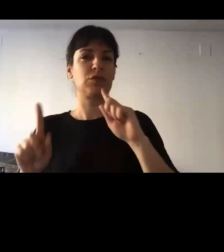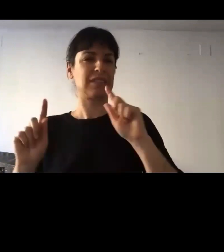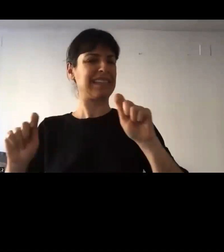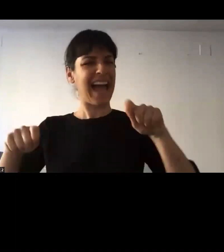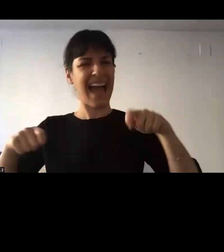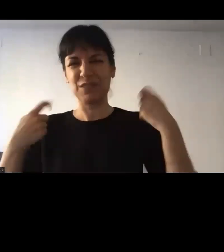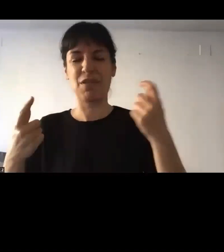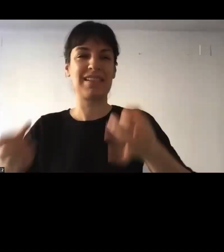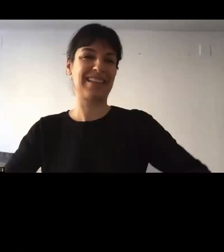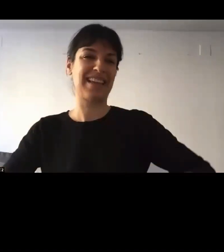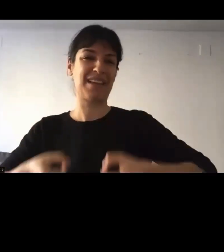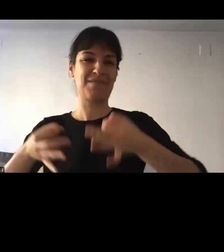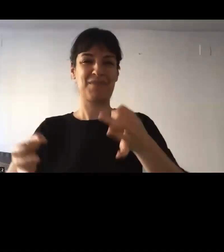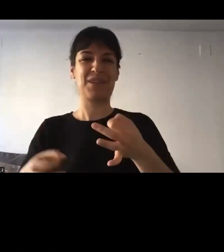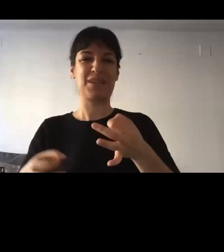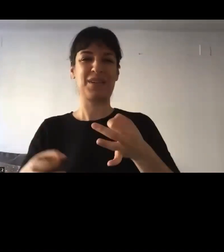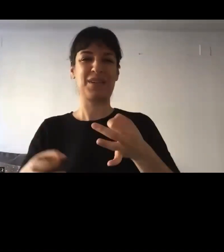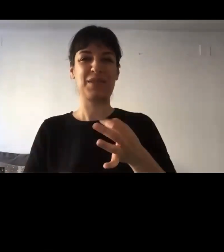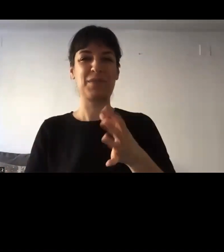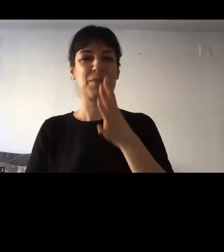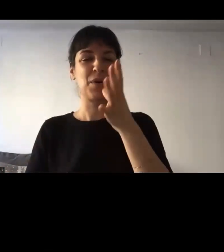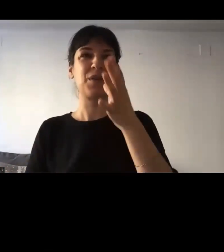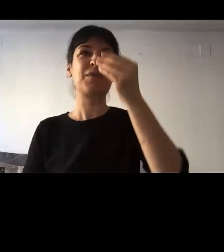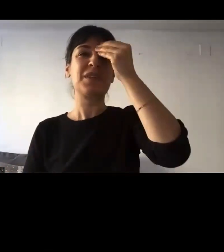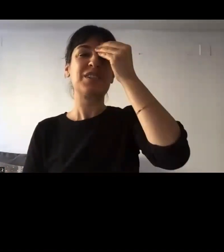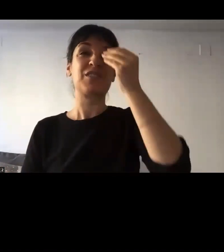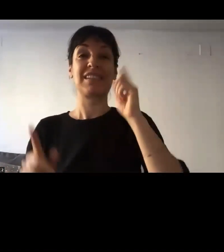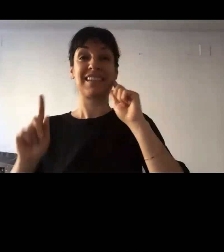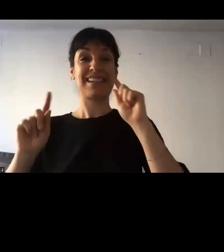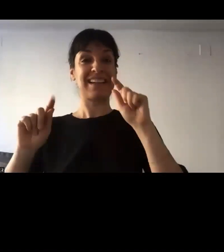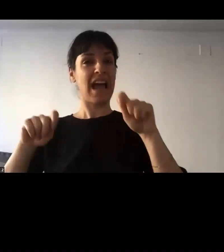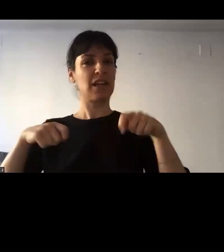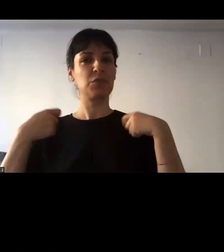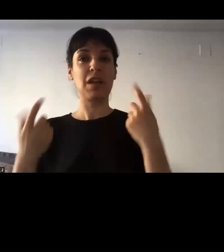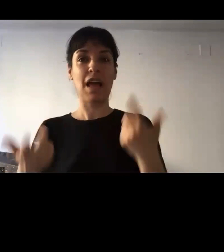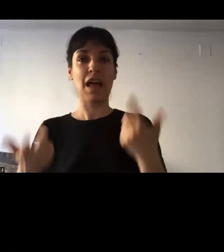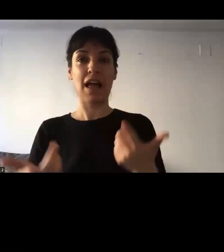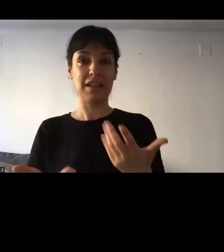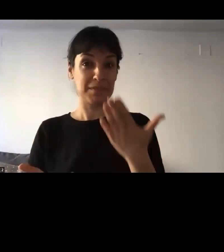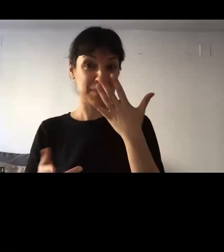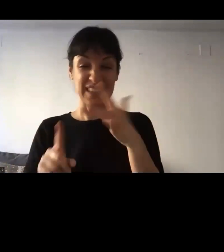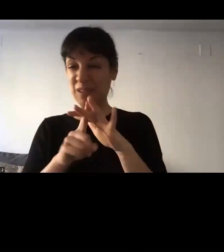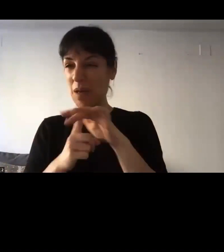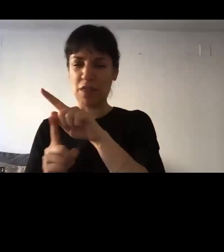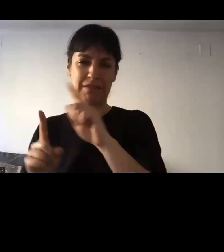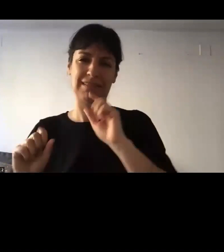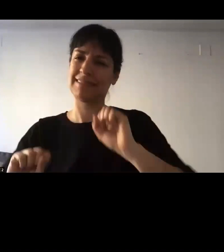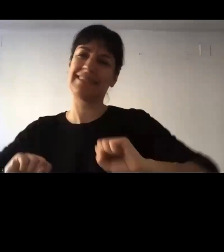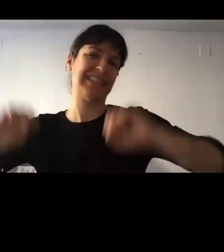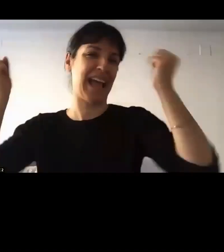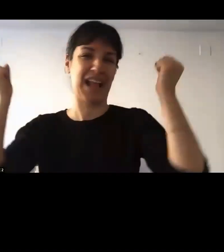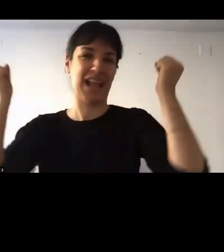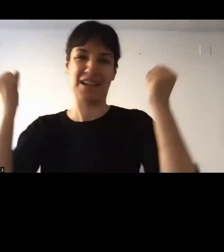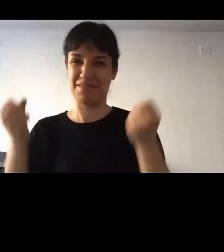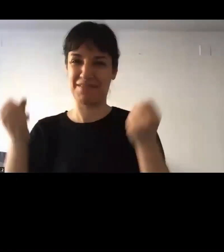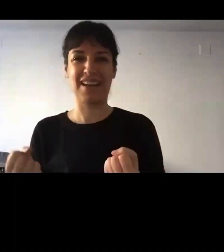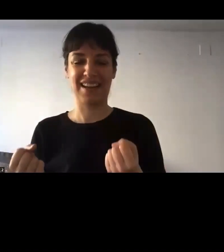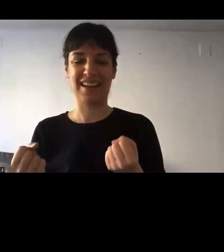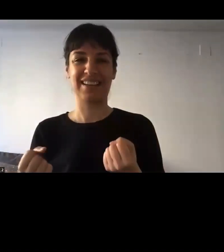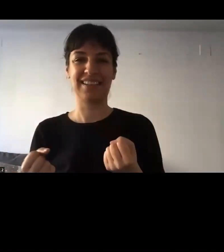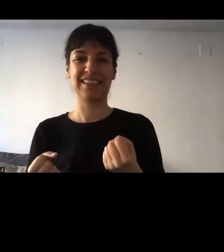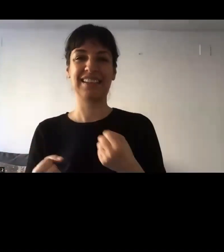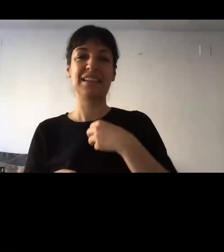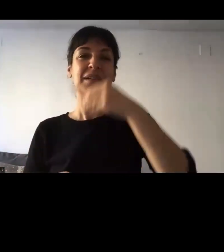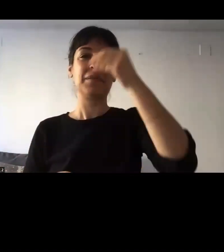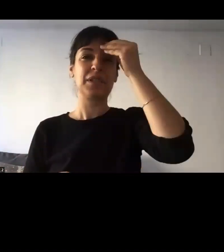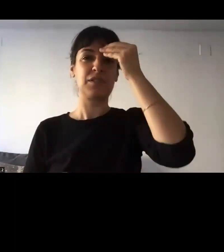yo sí que creo que la naturalidad salva la mayoría de las circunstancias. Creo que cuando haces las cosas de